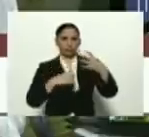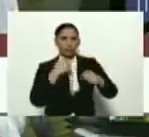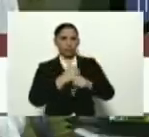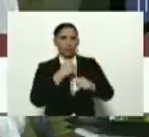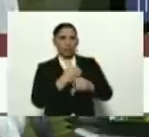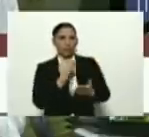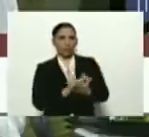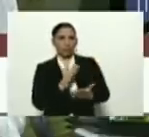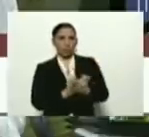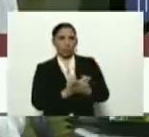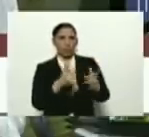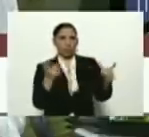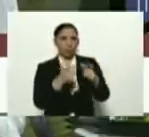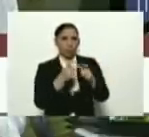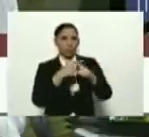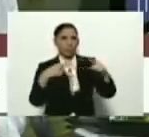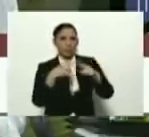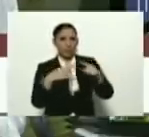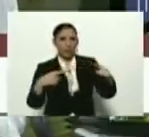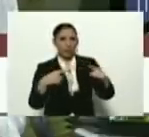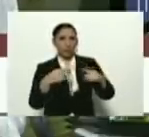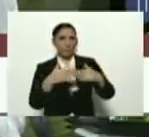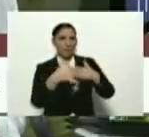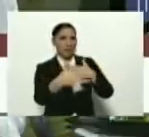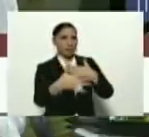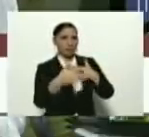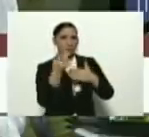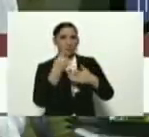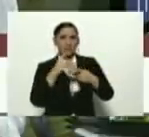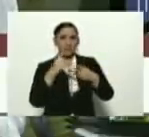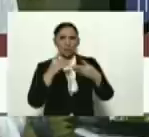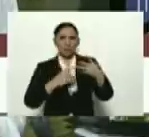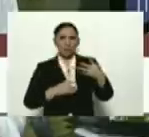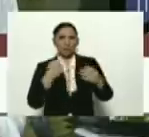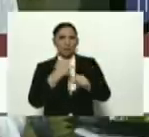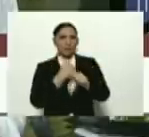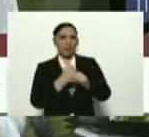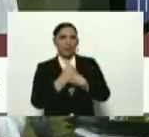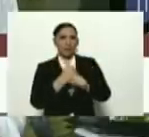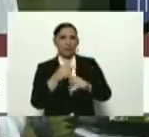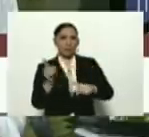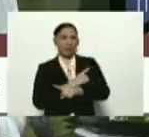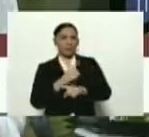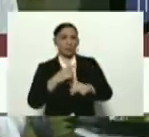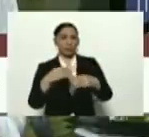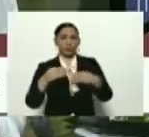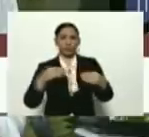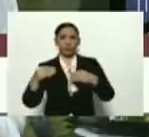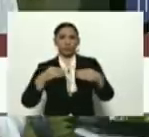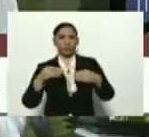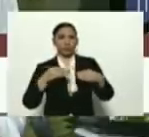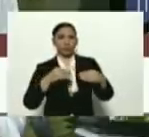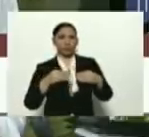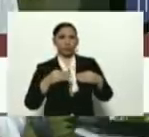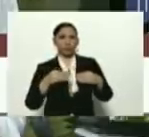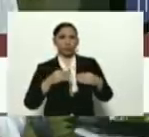corto y mediano plazos, diseñar incentivos y trabajar con mayor agilidad y flexibilidad